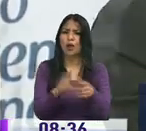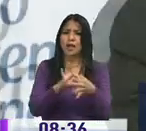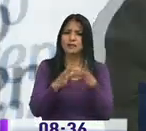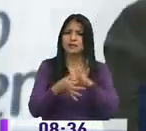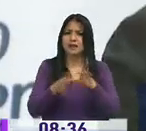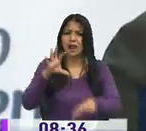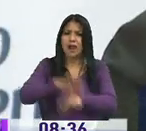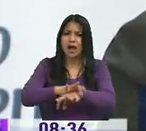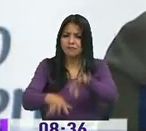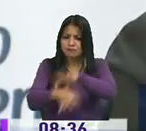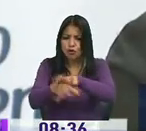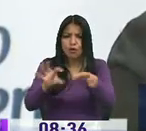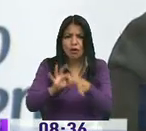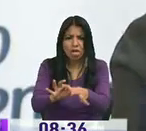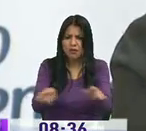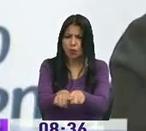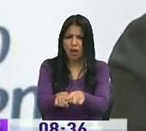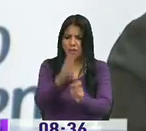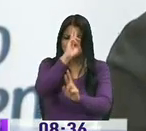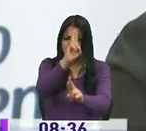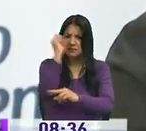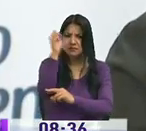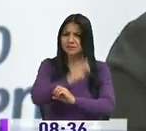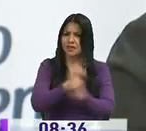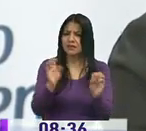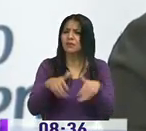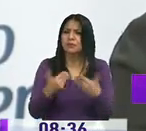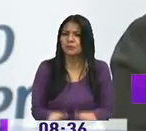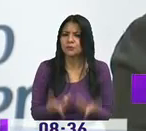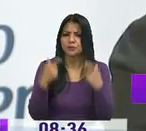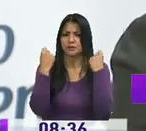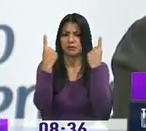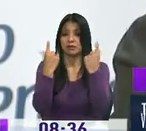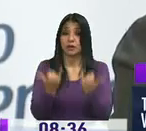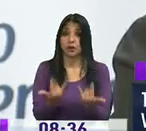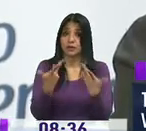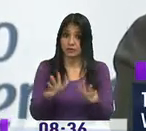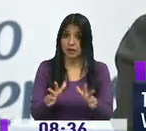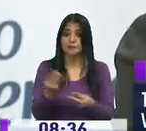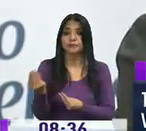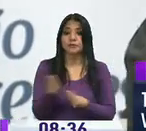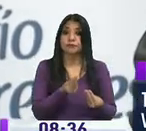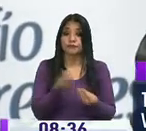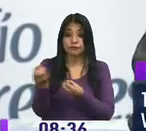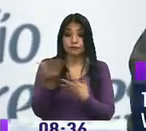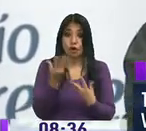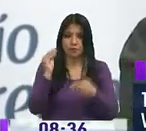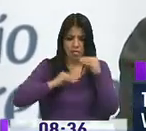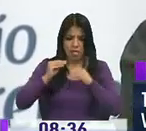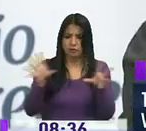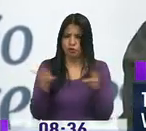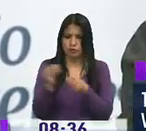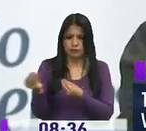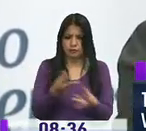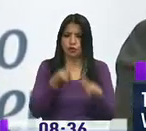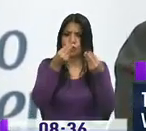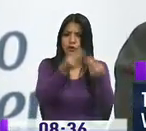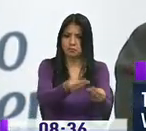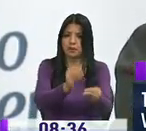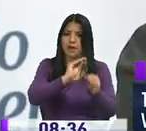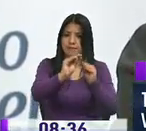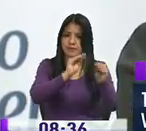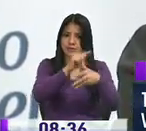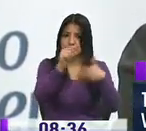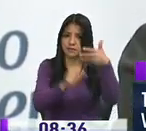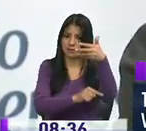indignidad. Nosotros estamos activando en este momento la entrega del informe. En el informe hay exhortos. Los